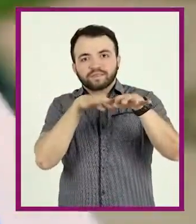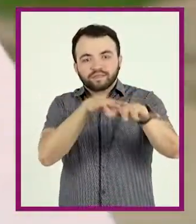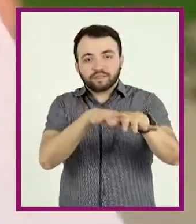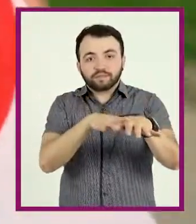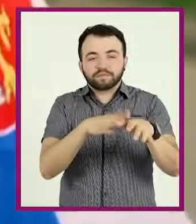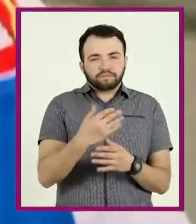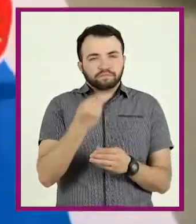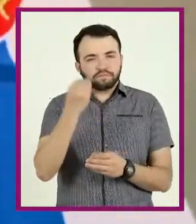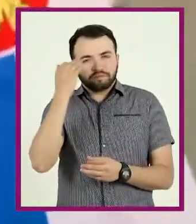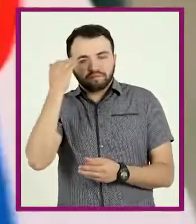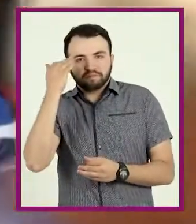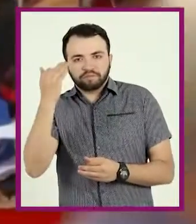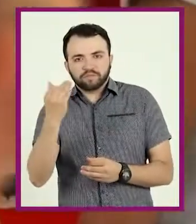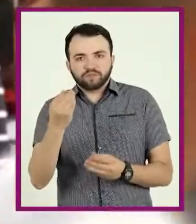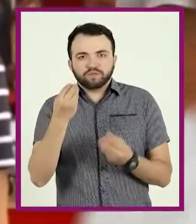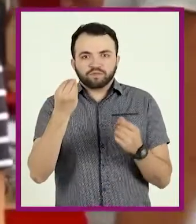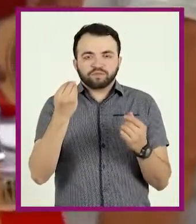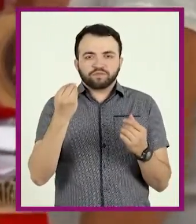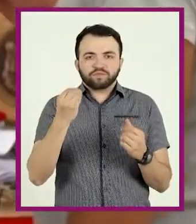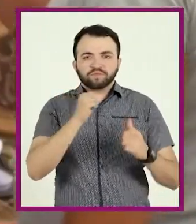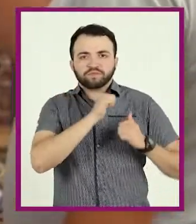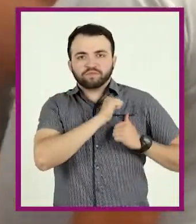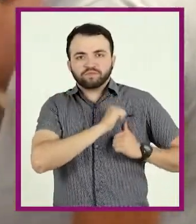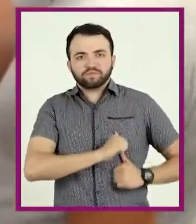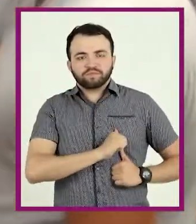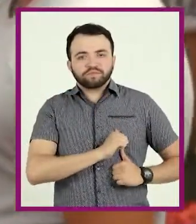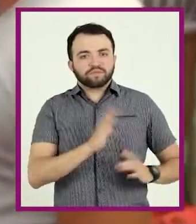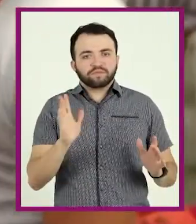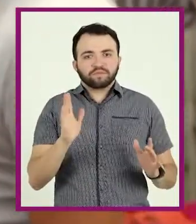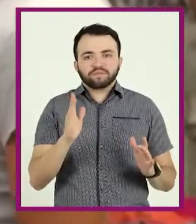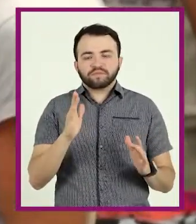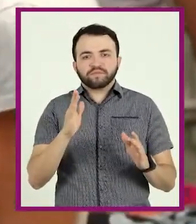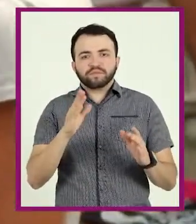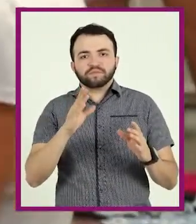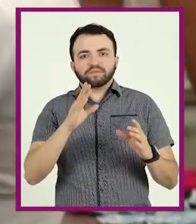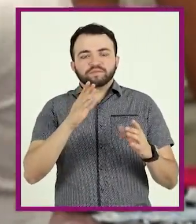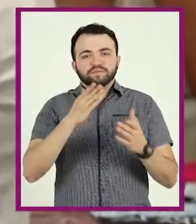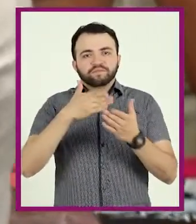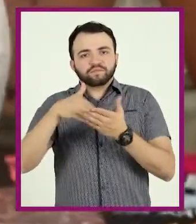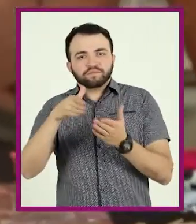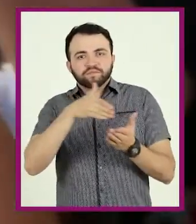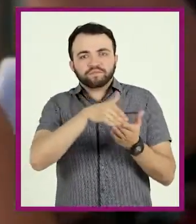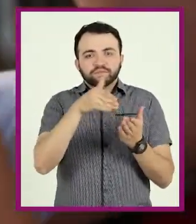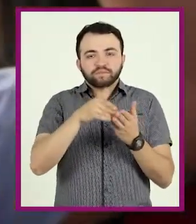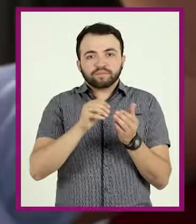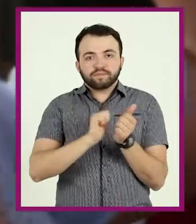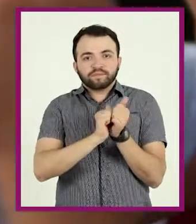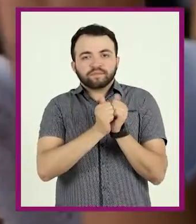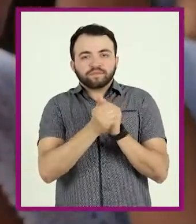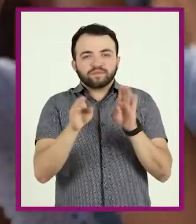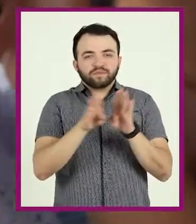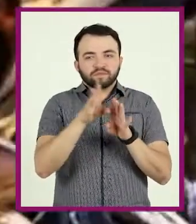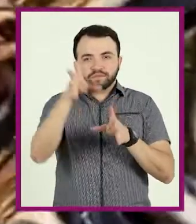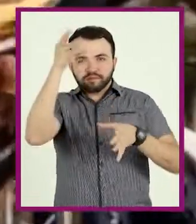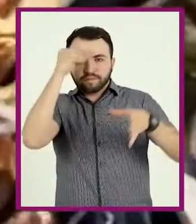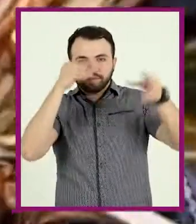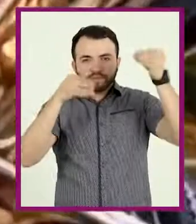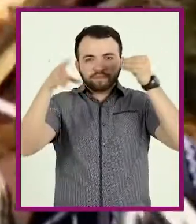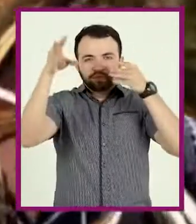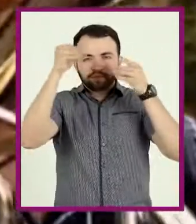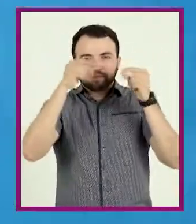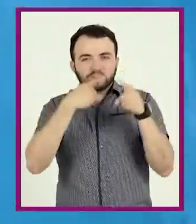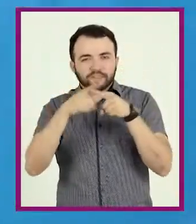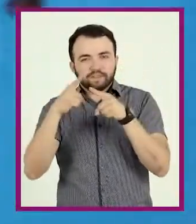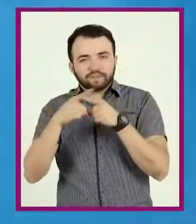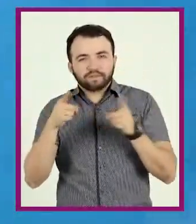del siglo XX, varios soldados retirados comenzaron a adoptar melodías folclóricas al repertorio de las bandas, y